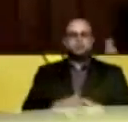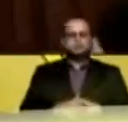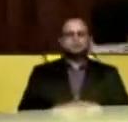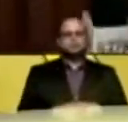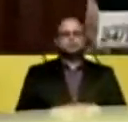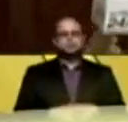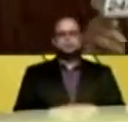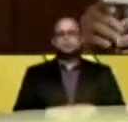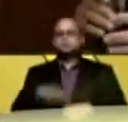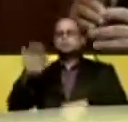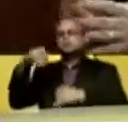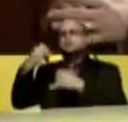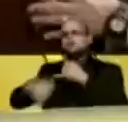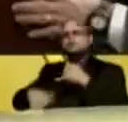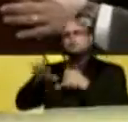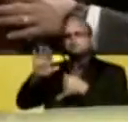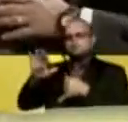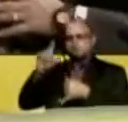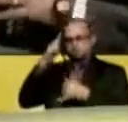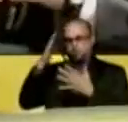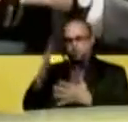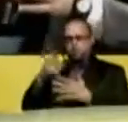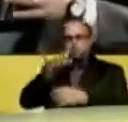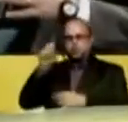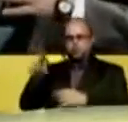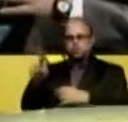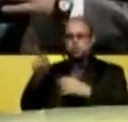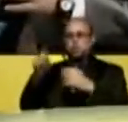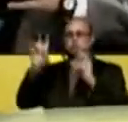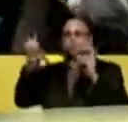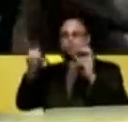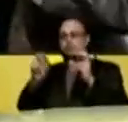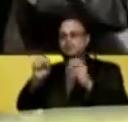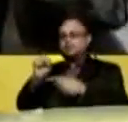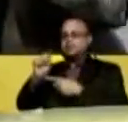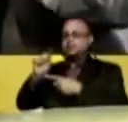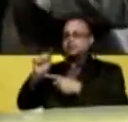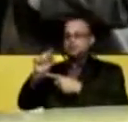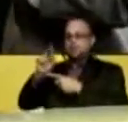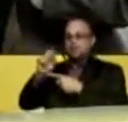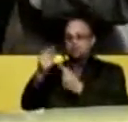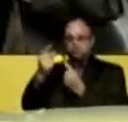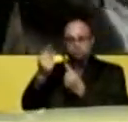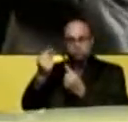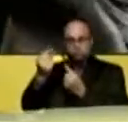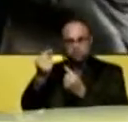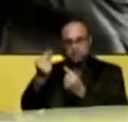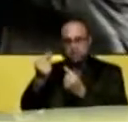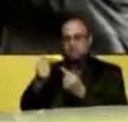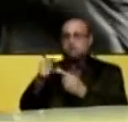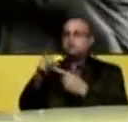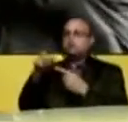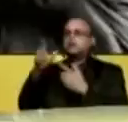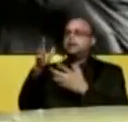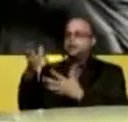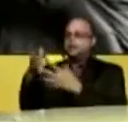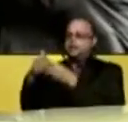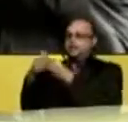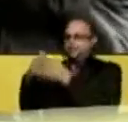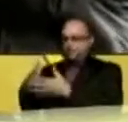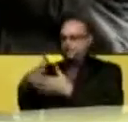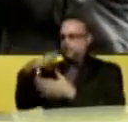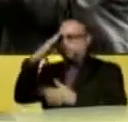pregunto si el tema de estatus no va a romper la unión o la alianza que hay entre precisamente liderar el partido